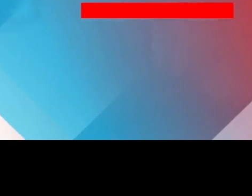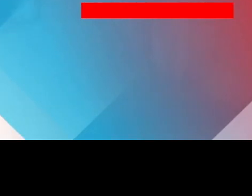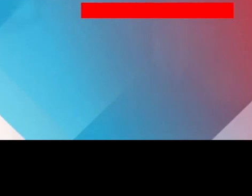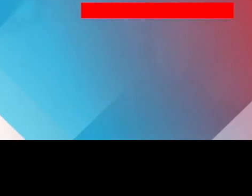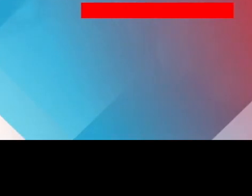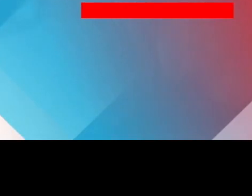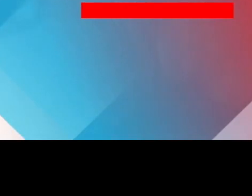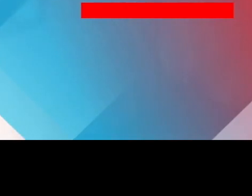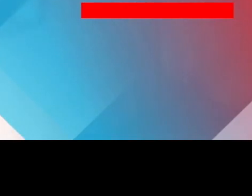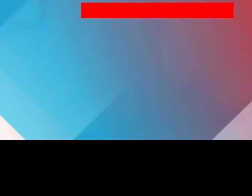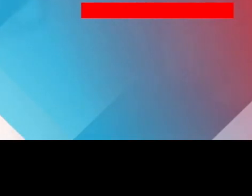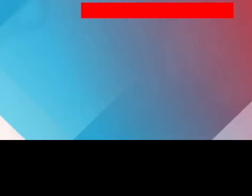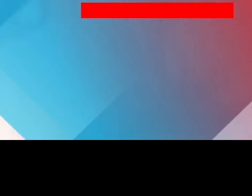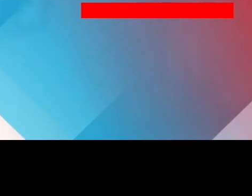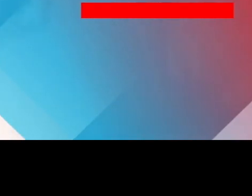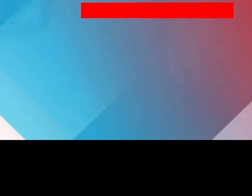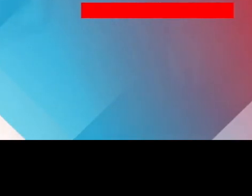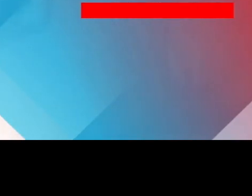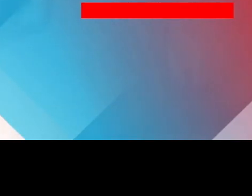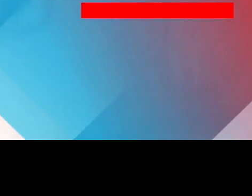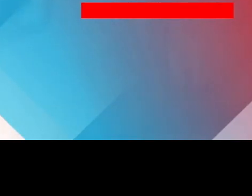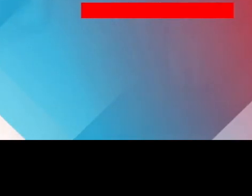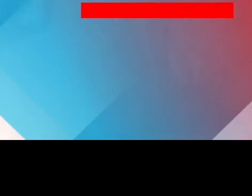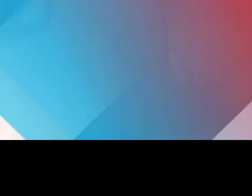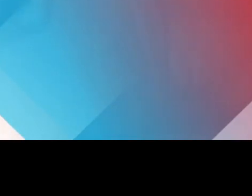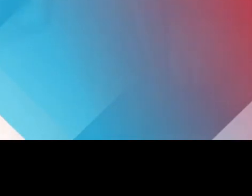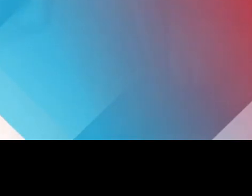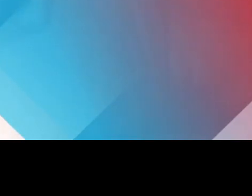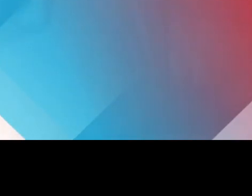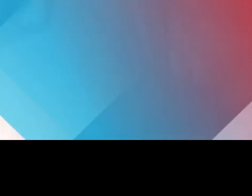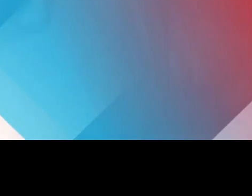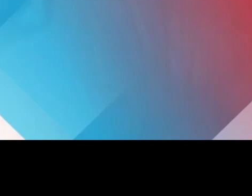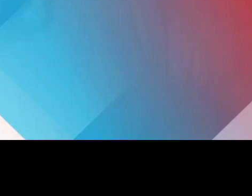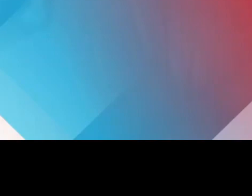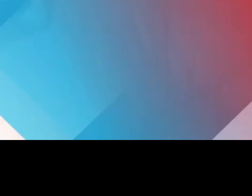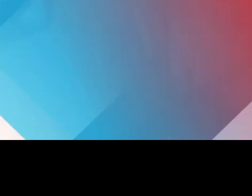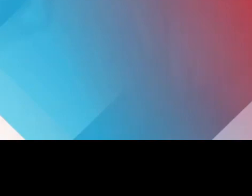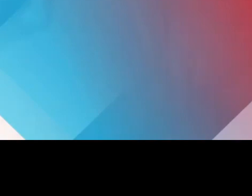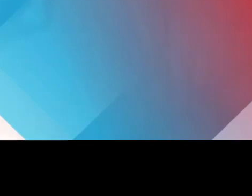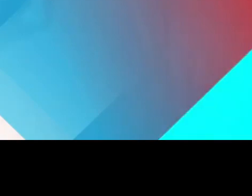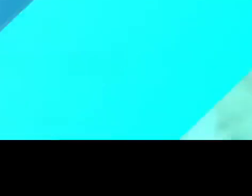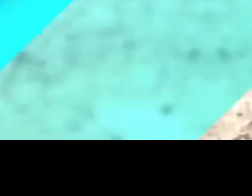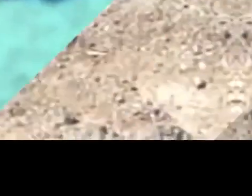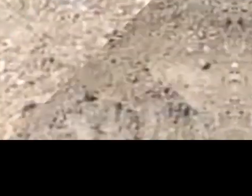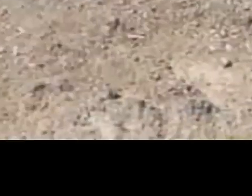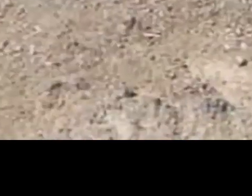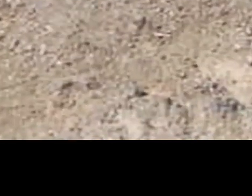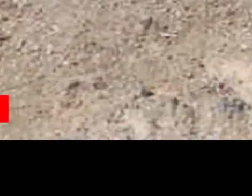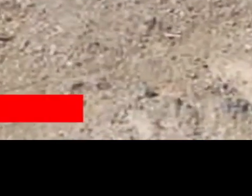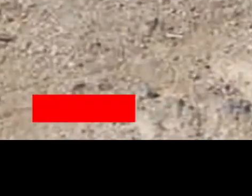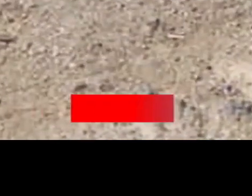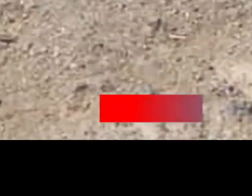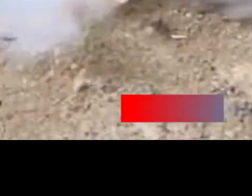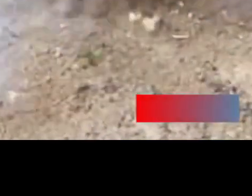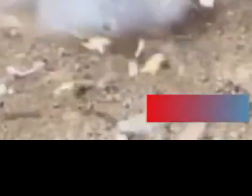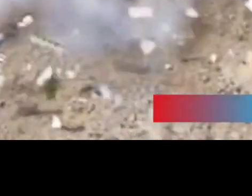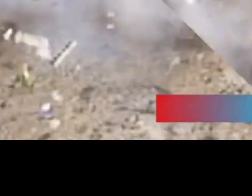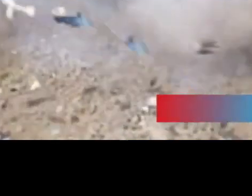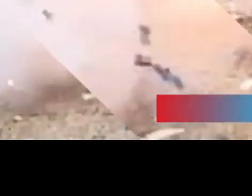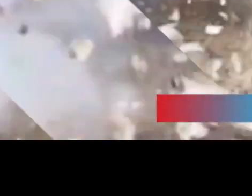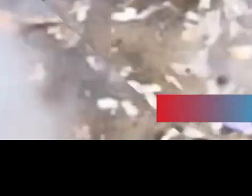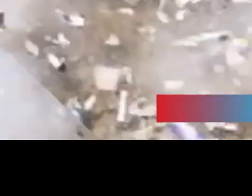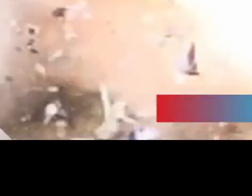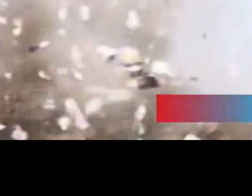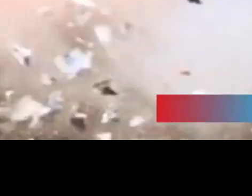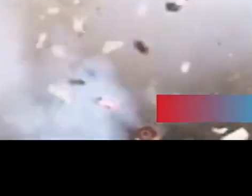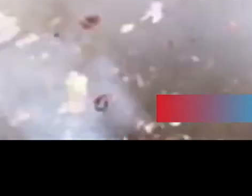porque representa un peligro para nuestra integridad física no encender la pólvora dentro de las viviendas